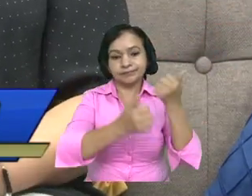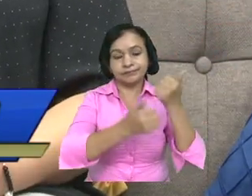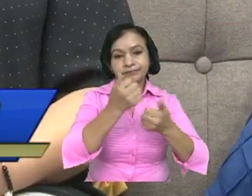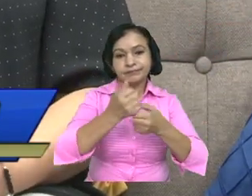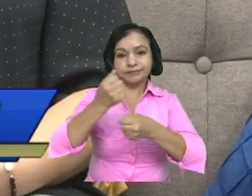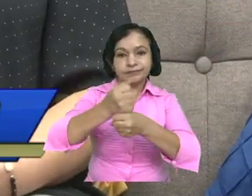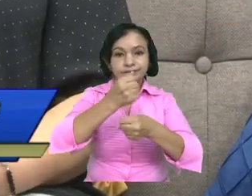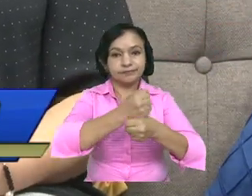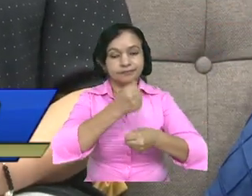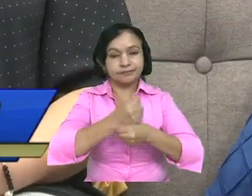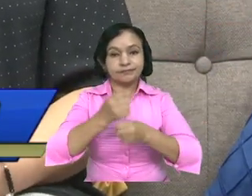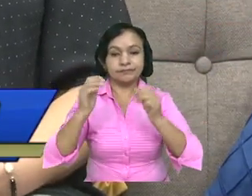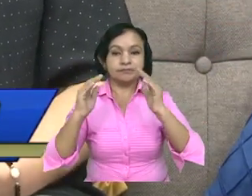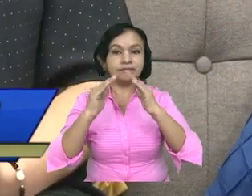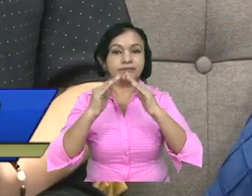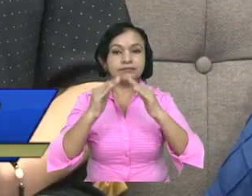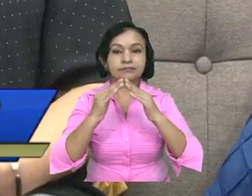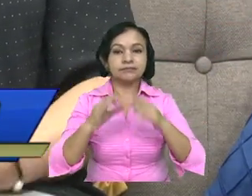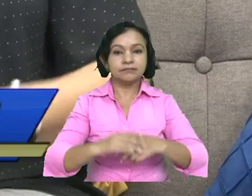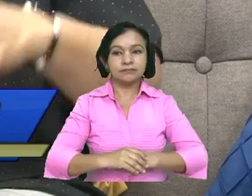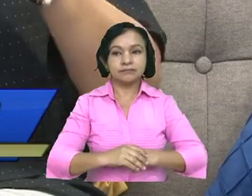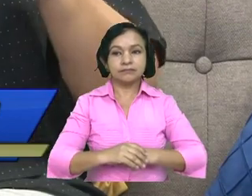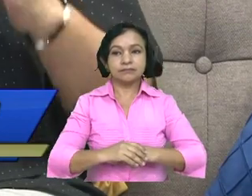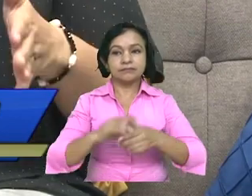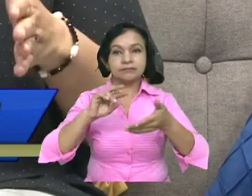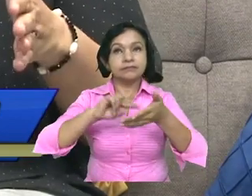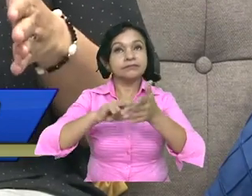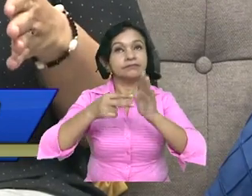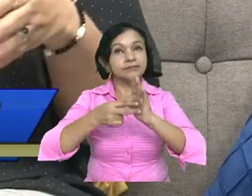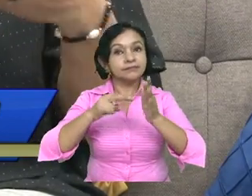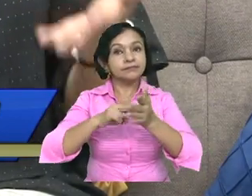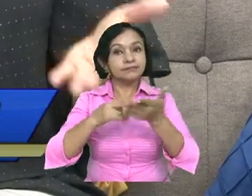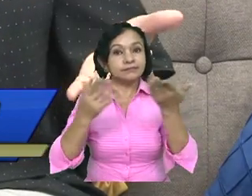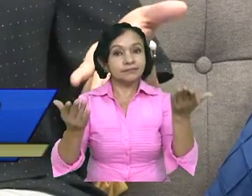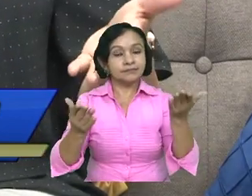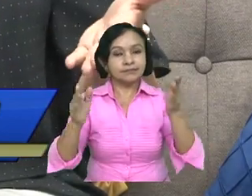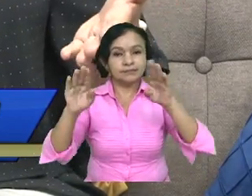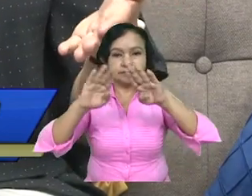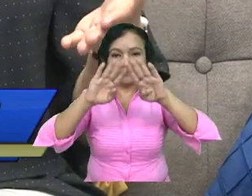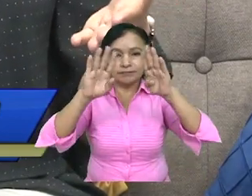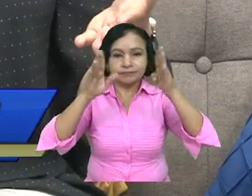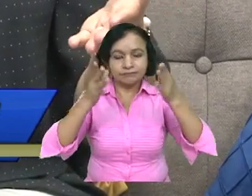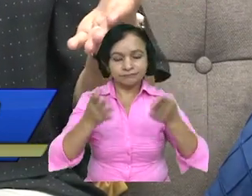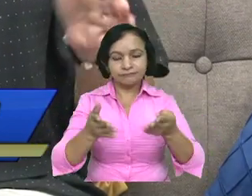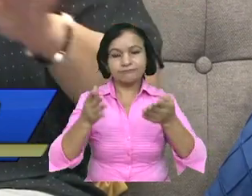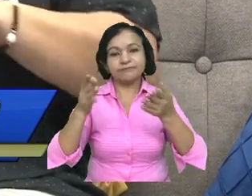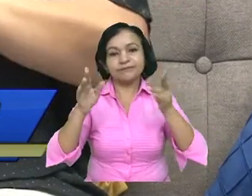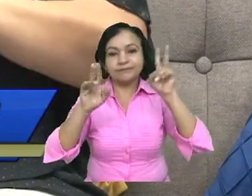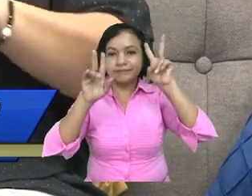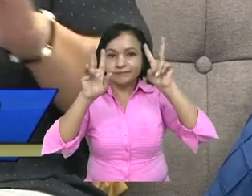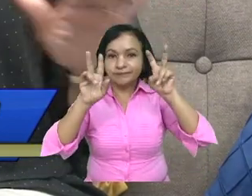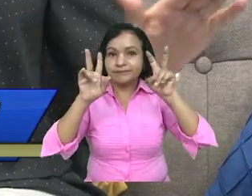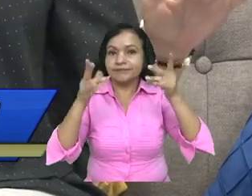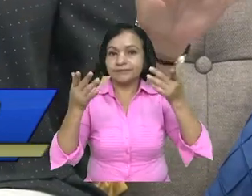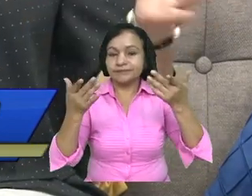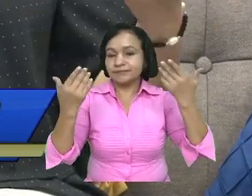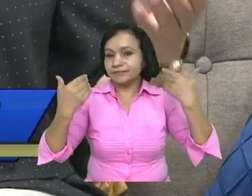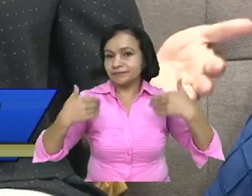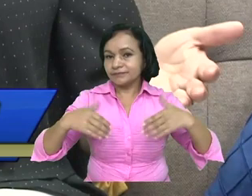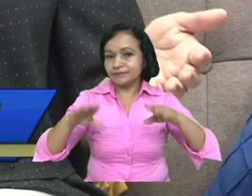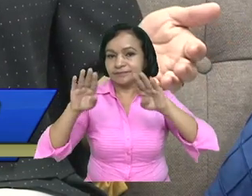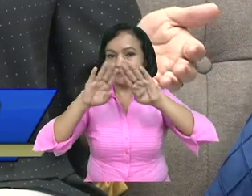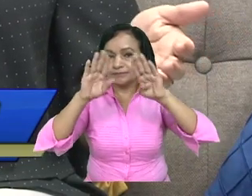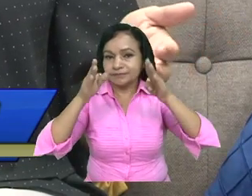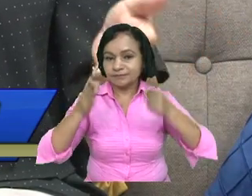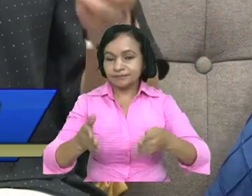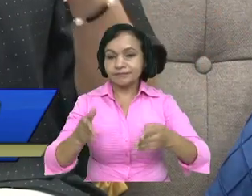trabajo en la casa. Entonces, en ese sentido, pues, la mujer es más sensible al tema. Claro. Ya por naturaleza es